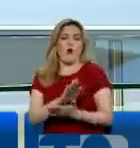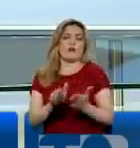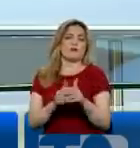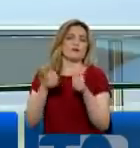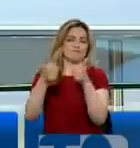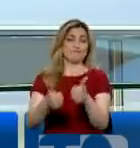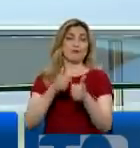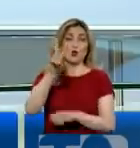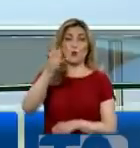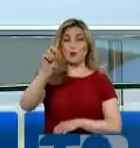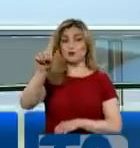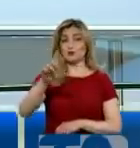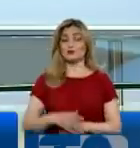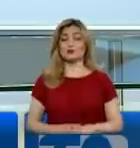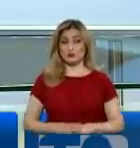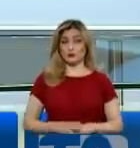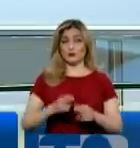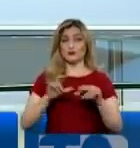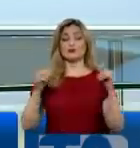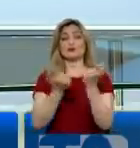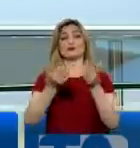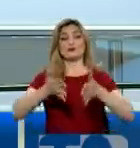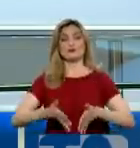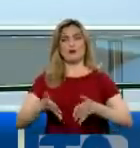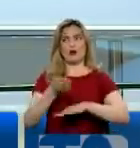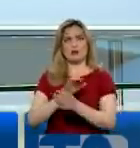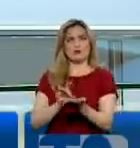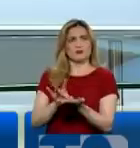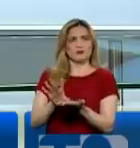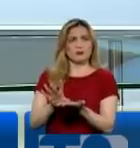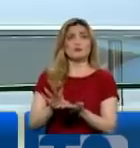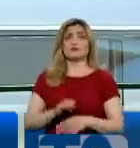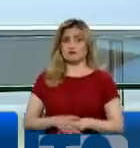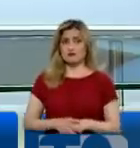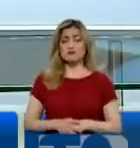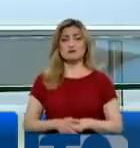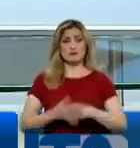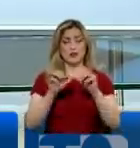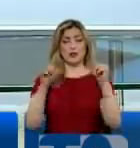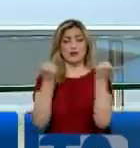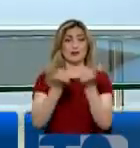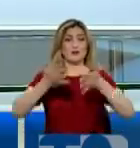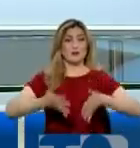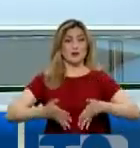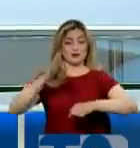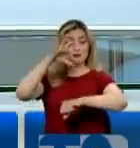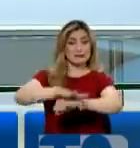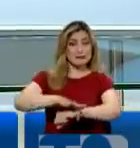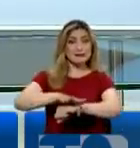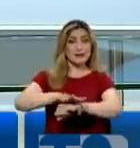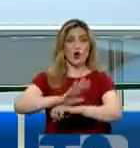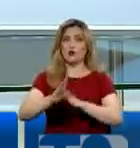2021 en la lista hay una ex legisladora que fue destituida en este periodo y una actual asambleísta que tiene grillete electrónico